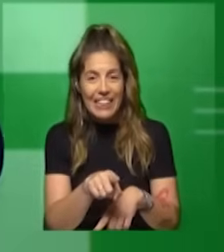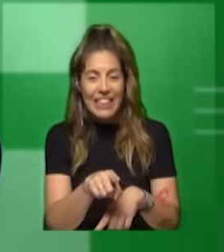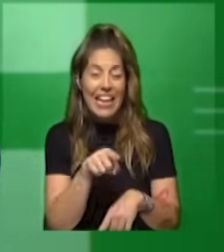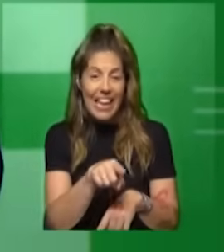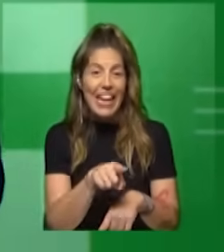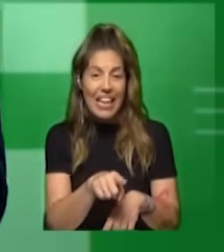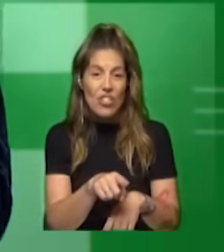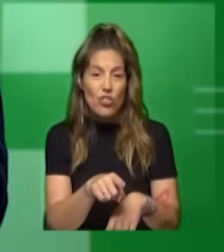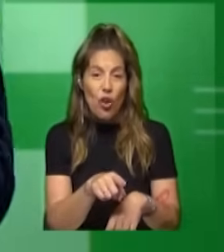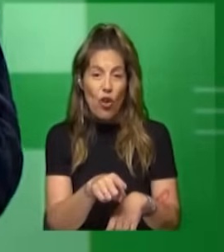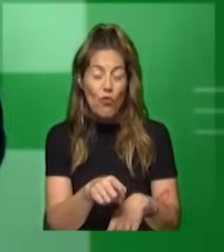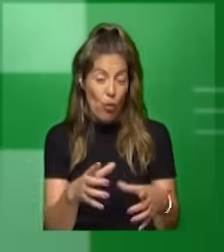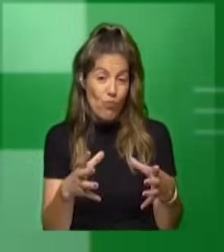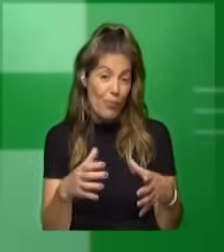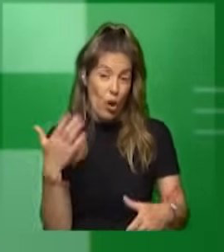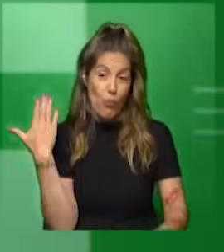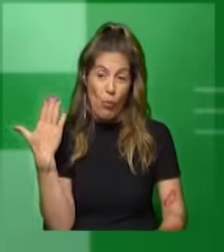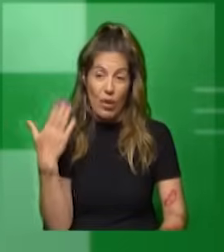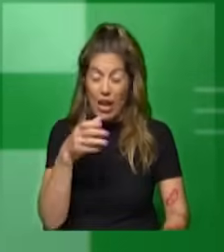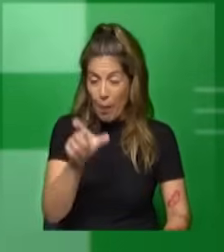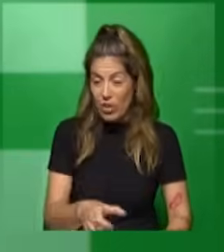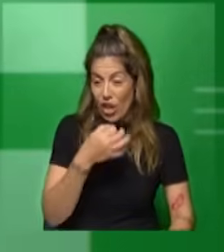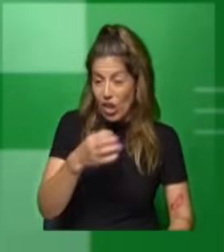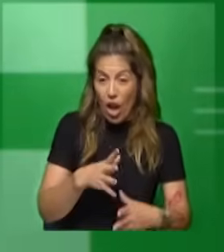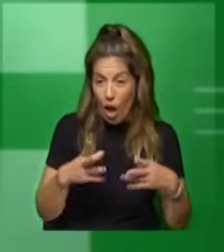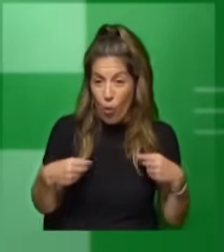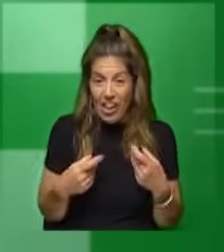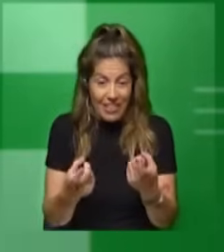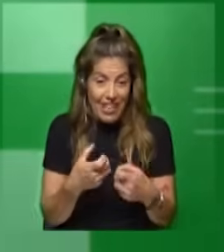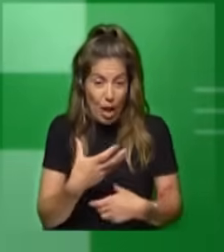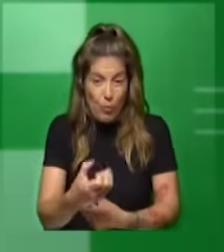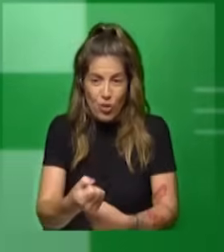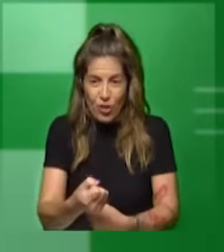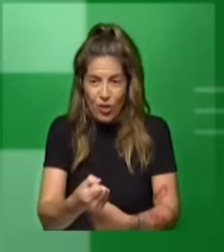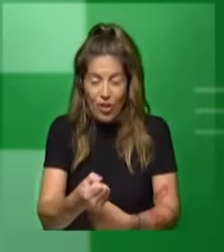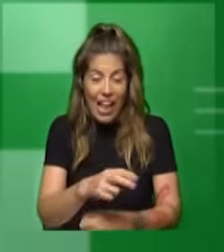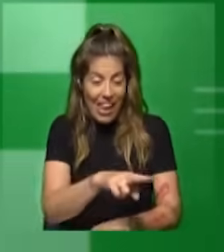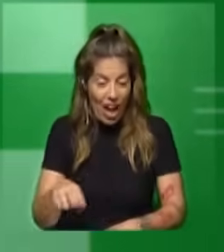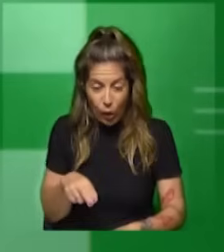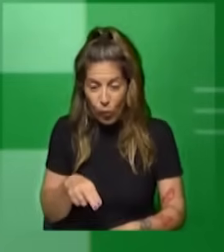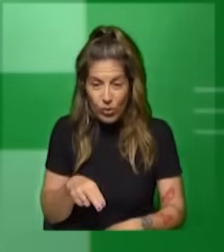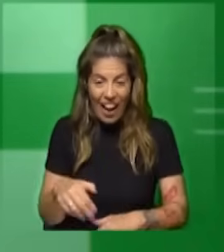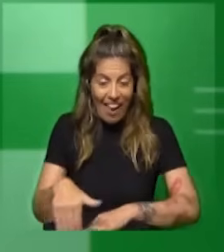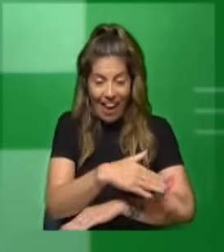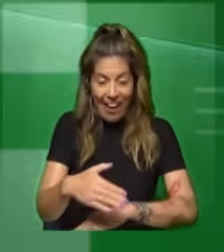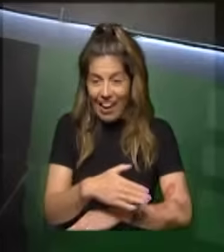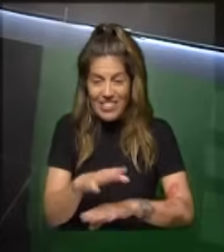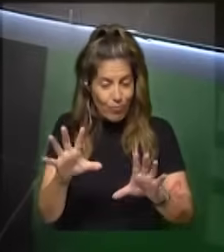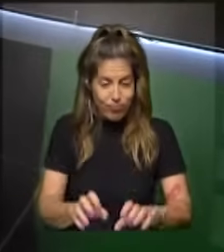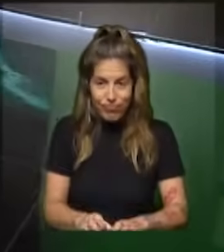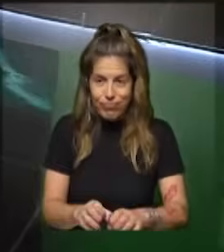eso fue un movimiento popular porque la gente dijo, bueno, sí, las escuelas necesitan apoyo, las rutas se están cayendo a pedazos, los